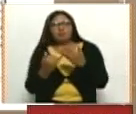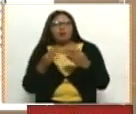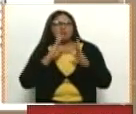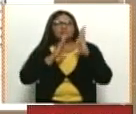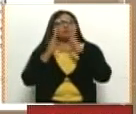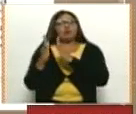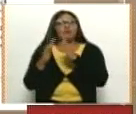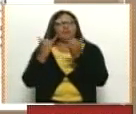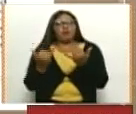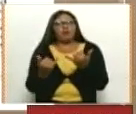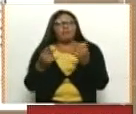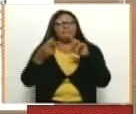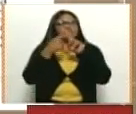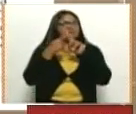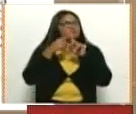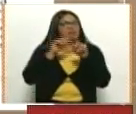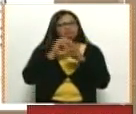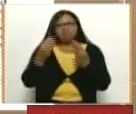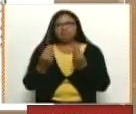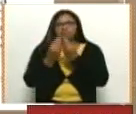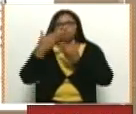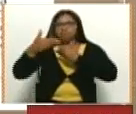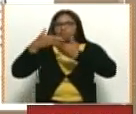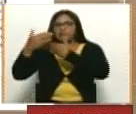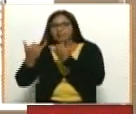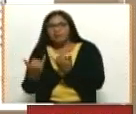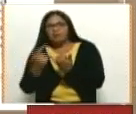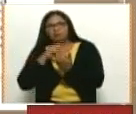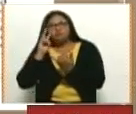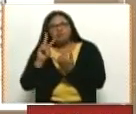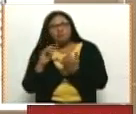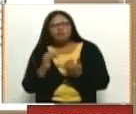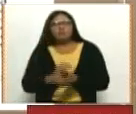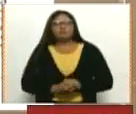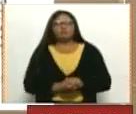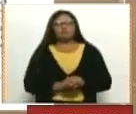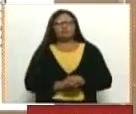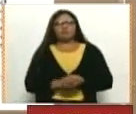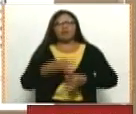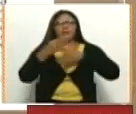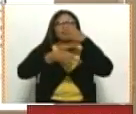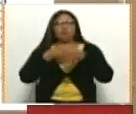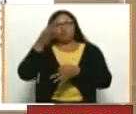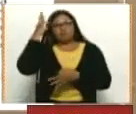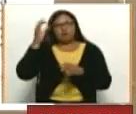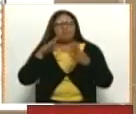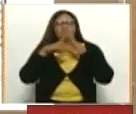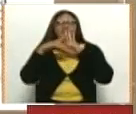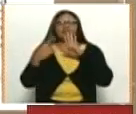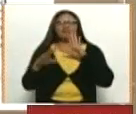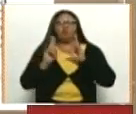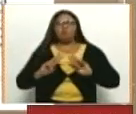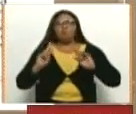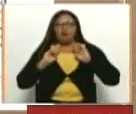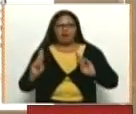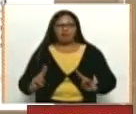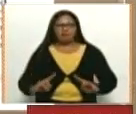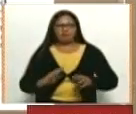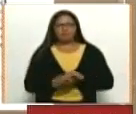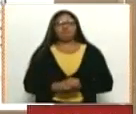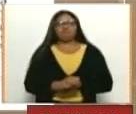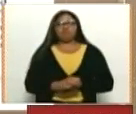las relaciones pacíficas entre los estados, tal y como ha sancionado recientemente el Consejo de Derechos Humanos de las Naciones Unidas. El